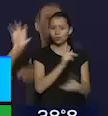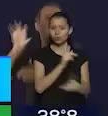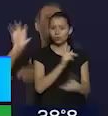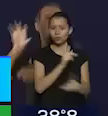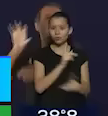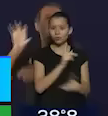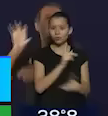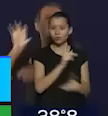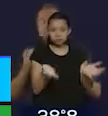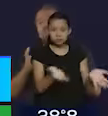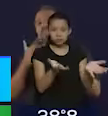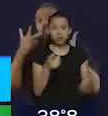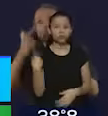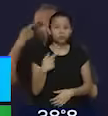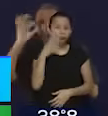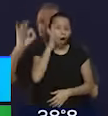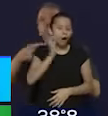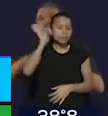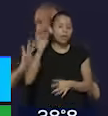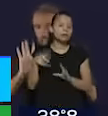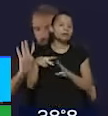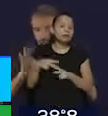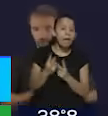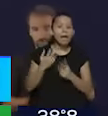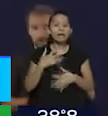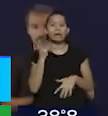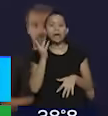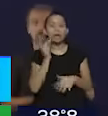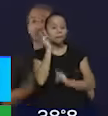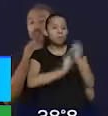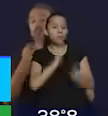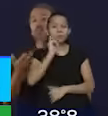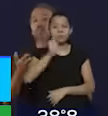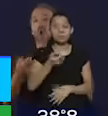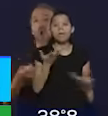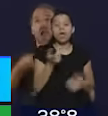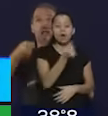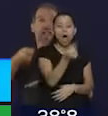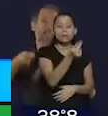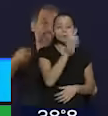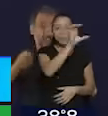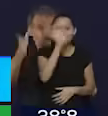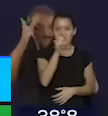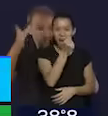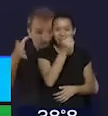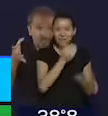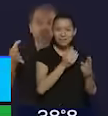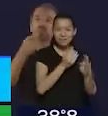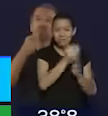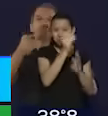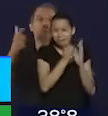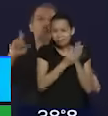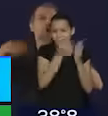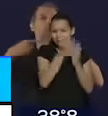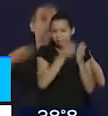una opinión incluso casi técnica no bueno efectivamente si uno gasta más de lo que tiene y no dispone de otros